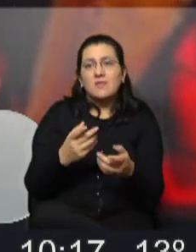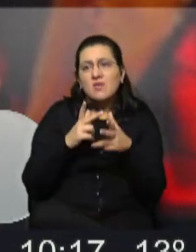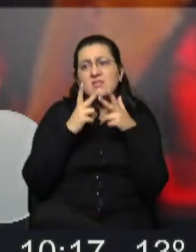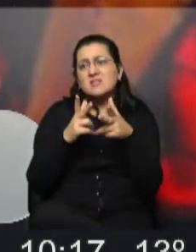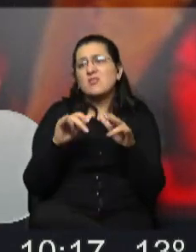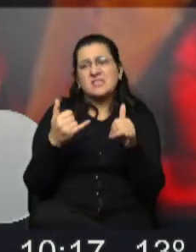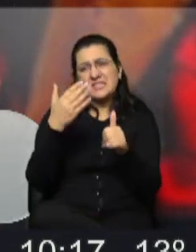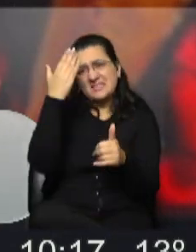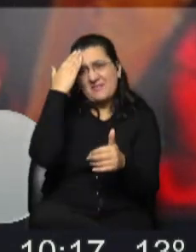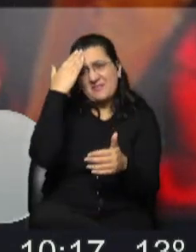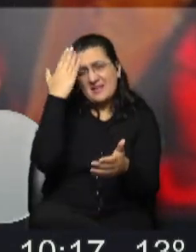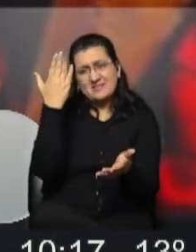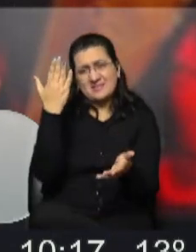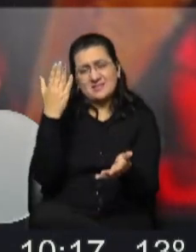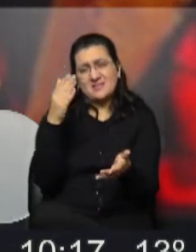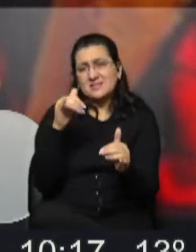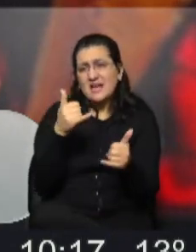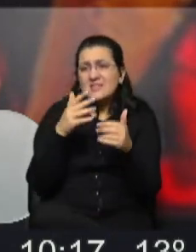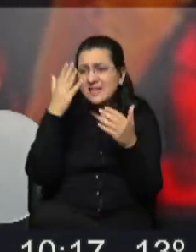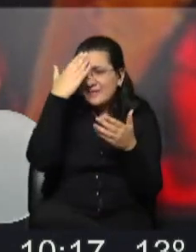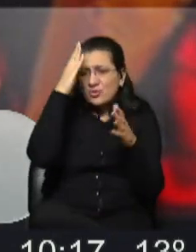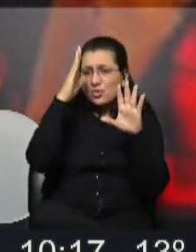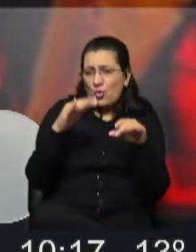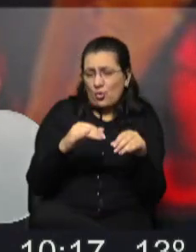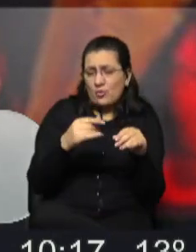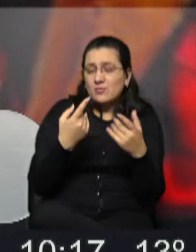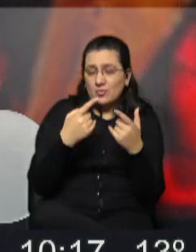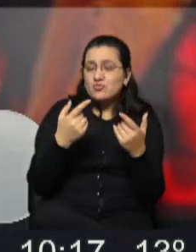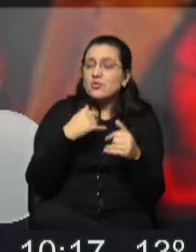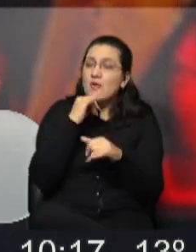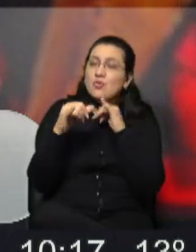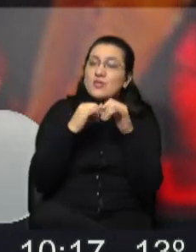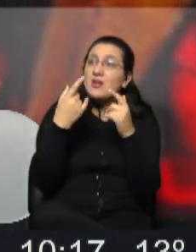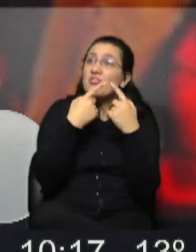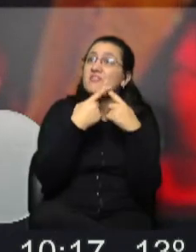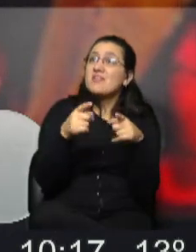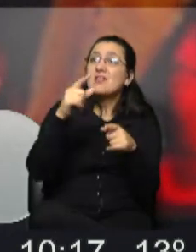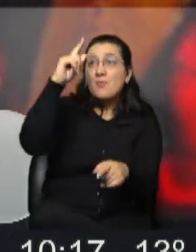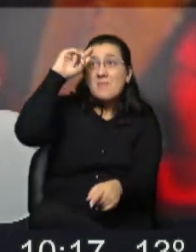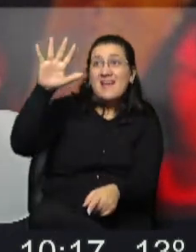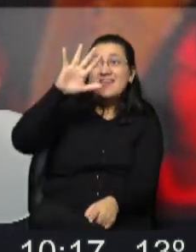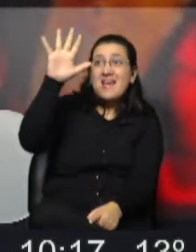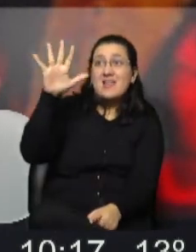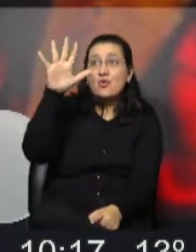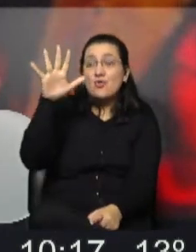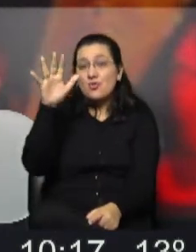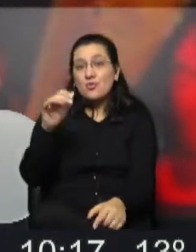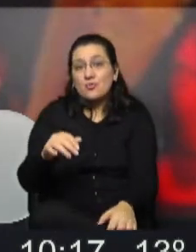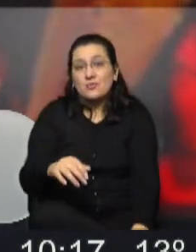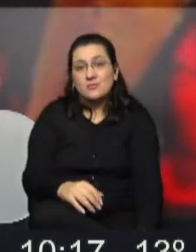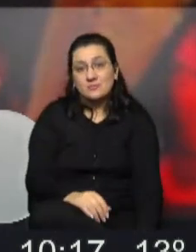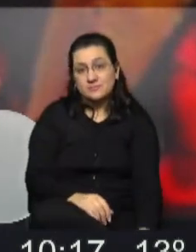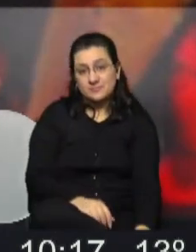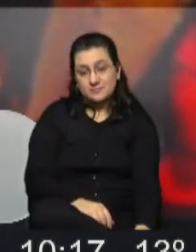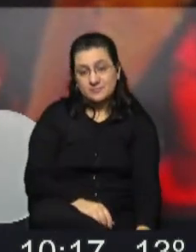decirte lo que estás viviendo todos los días? No, vamos a hacer una cosa, vamos a crear un ámbito acá y vamos a hacer lo que